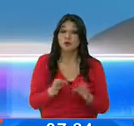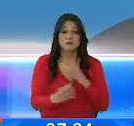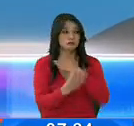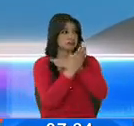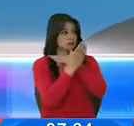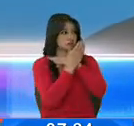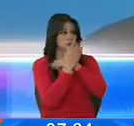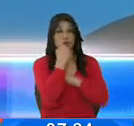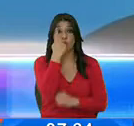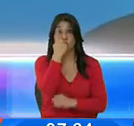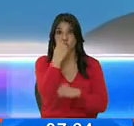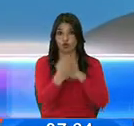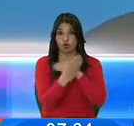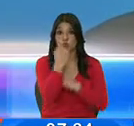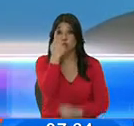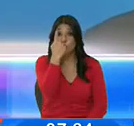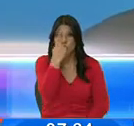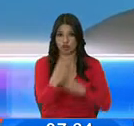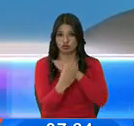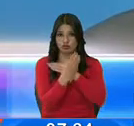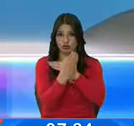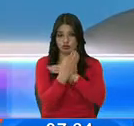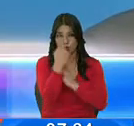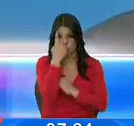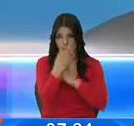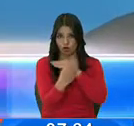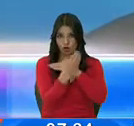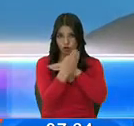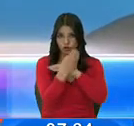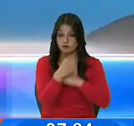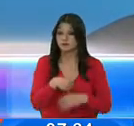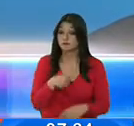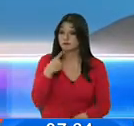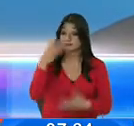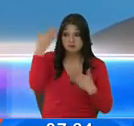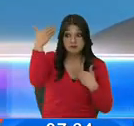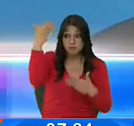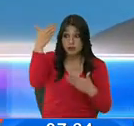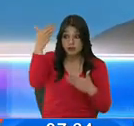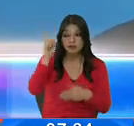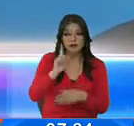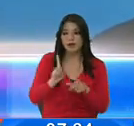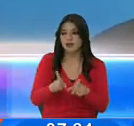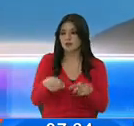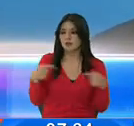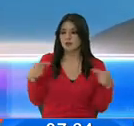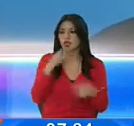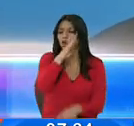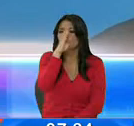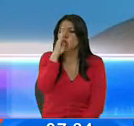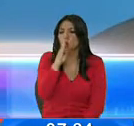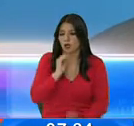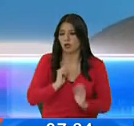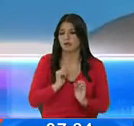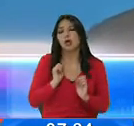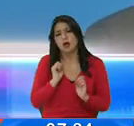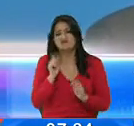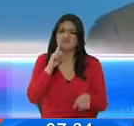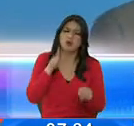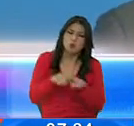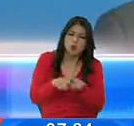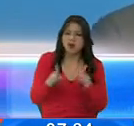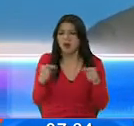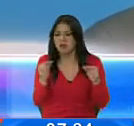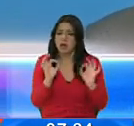consejo uno son 12 no tres uno solo en política no tengas enemigos en adversarios políticos y